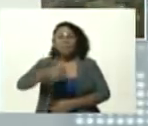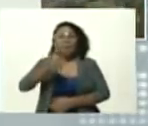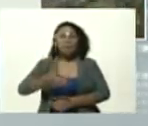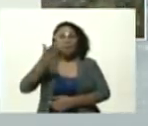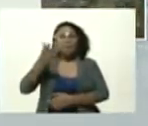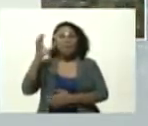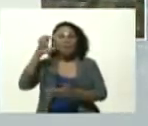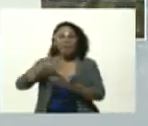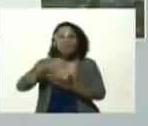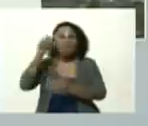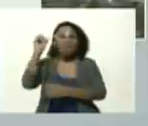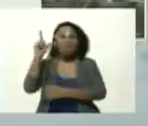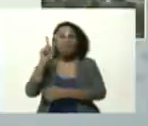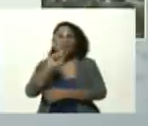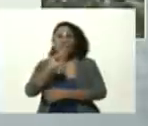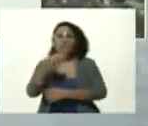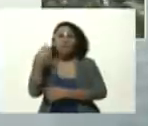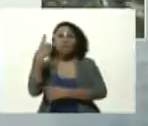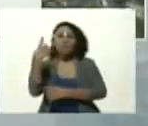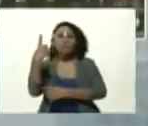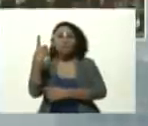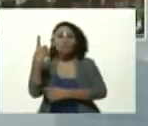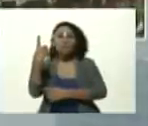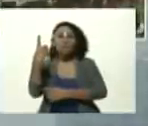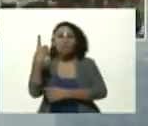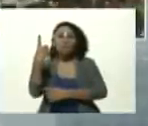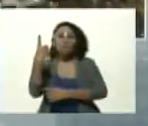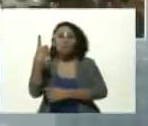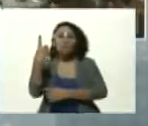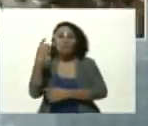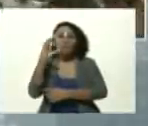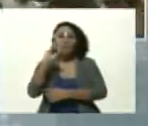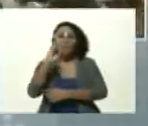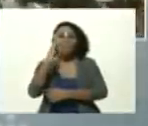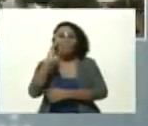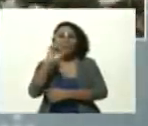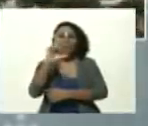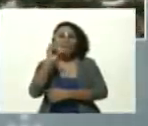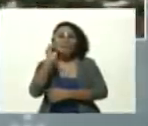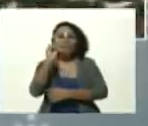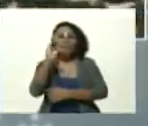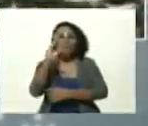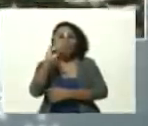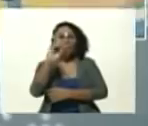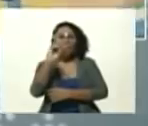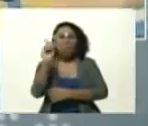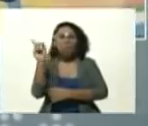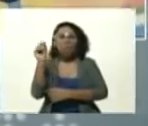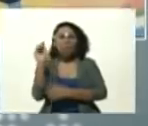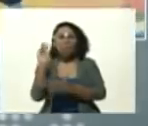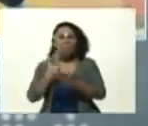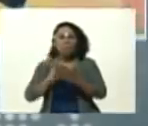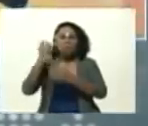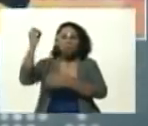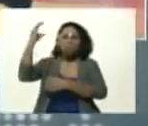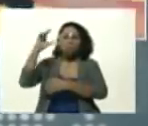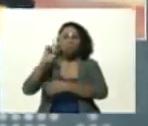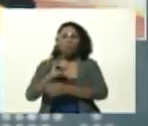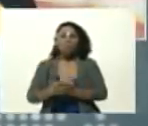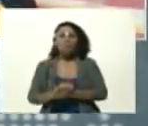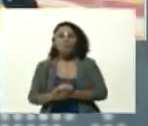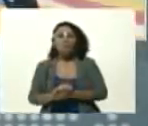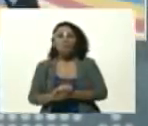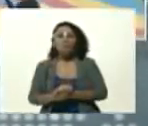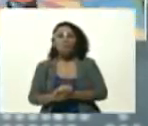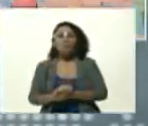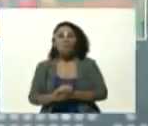Estado Lara no es solo el obelisco, el poniente del sol,